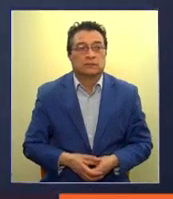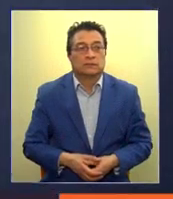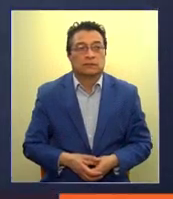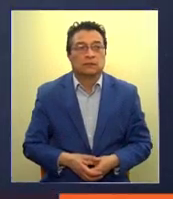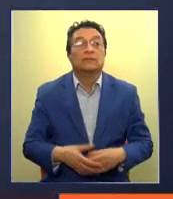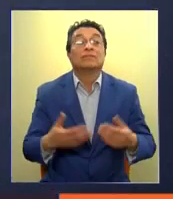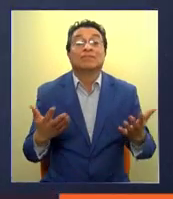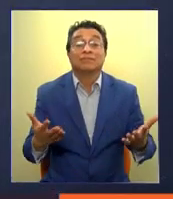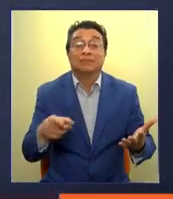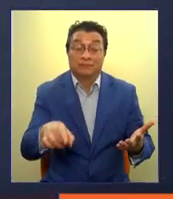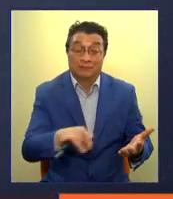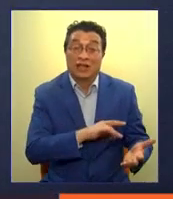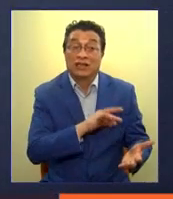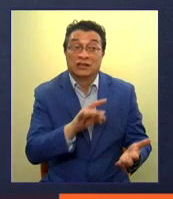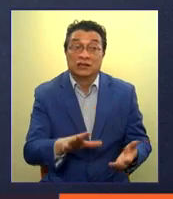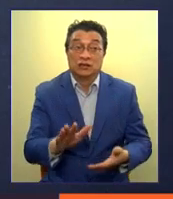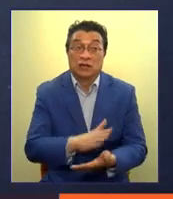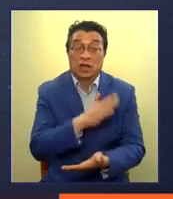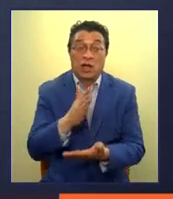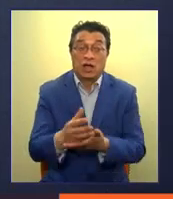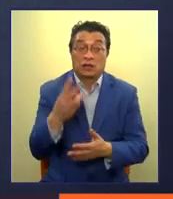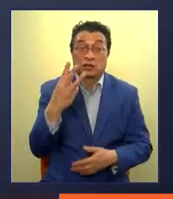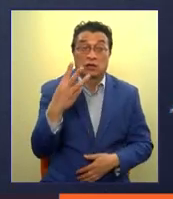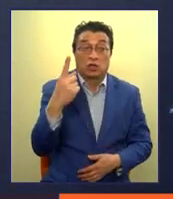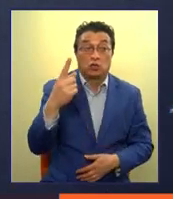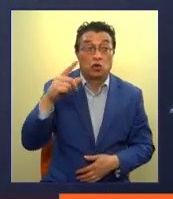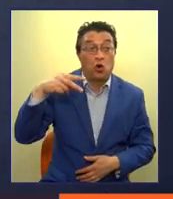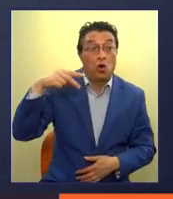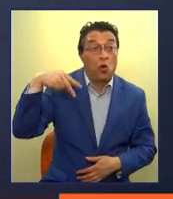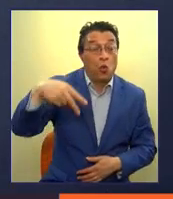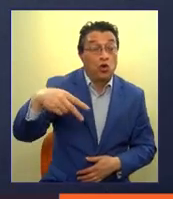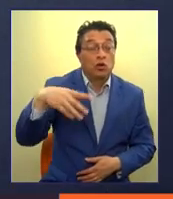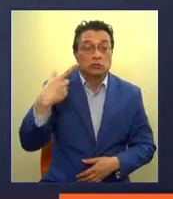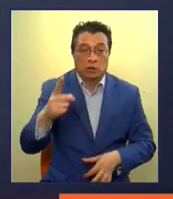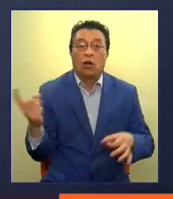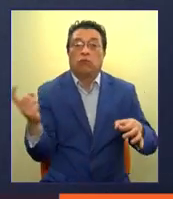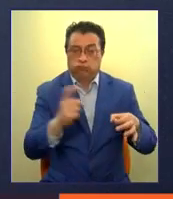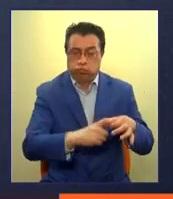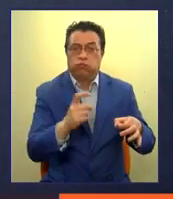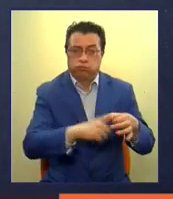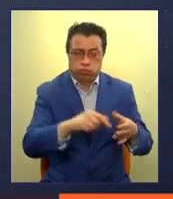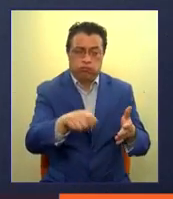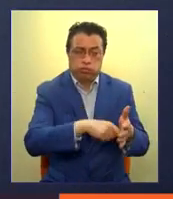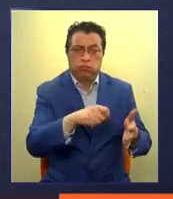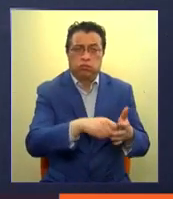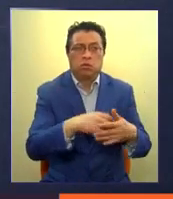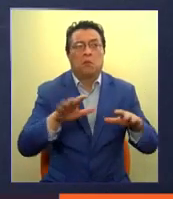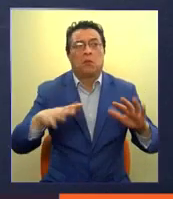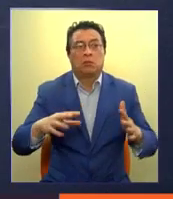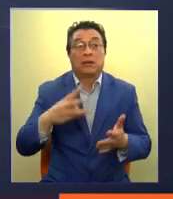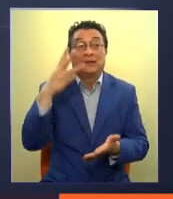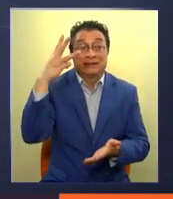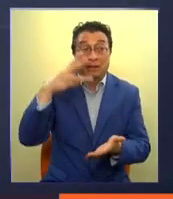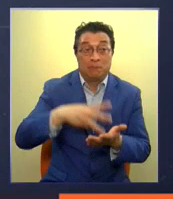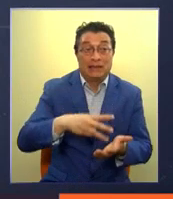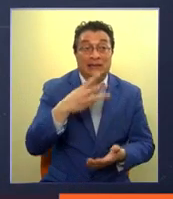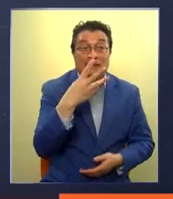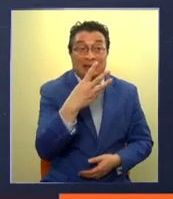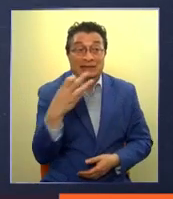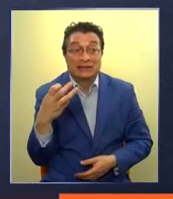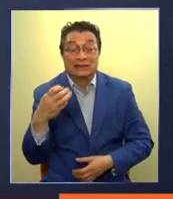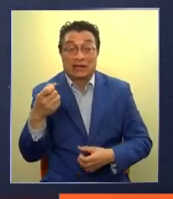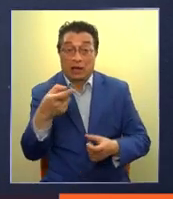Entonces, si en Chile hasta el 31 de junio se habían inscrito en la Dirección General de Movilización Nacional cerca de 3.300 armas de